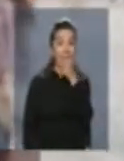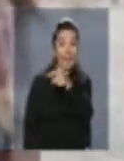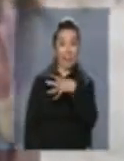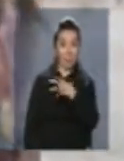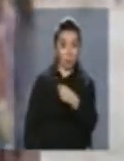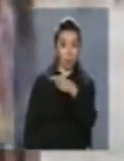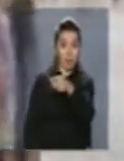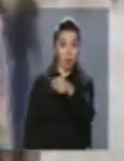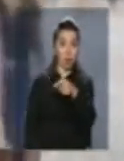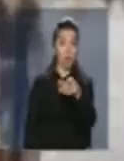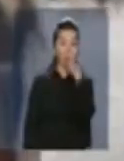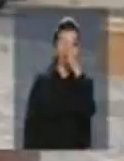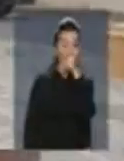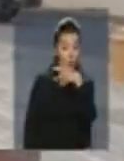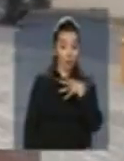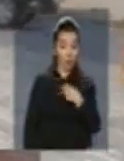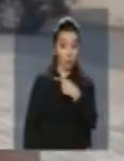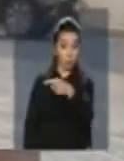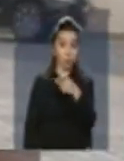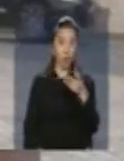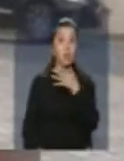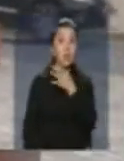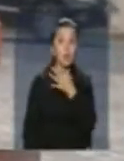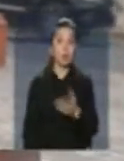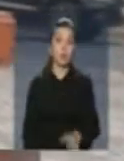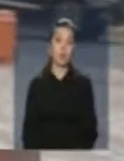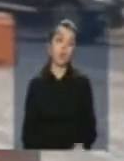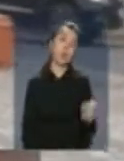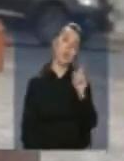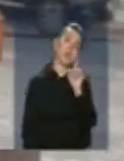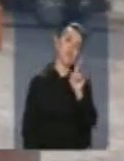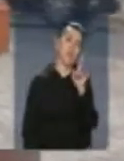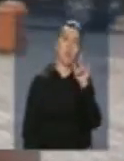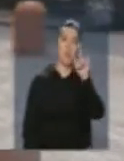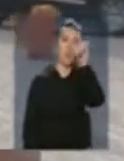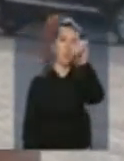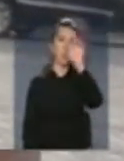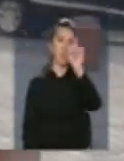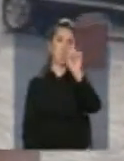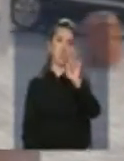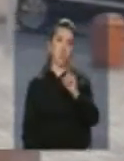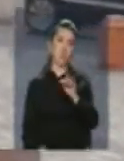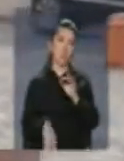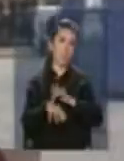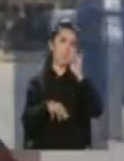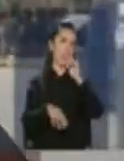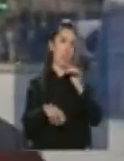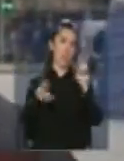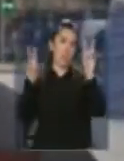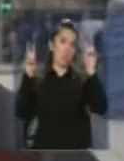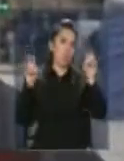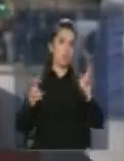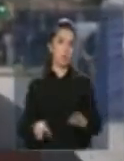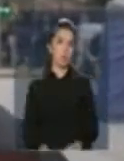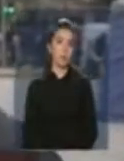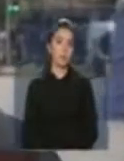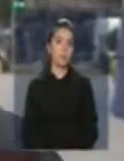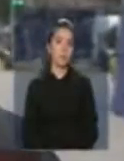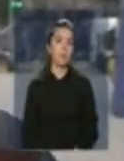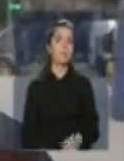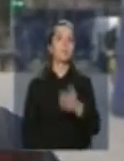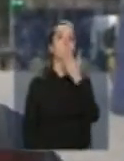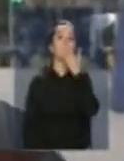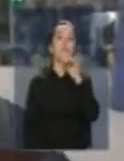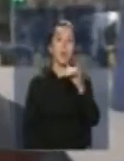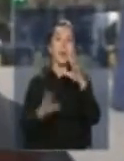redes sociales se van a reír de sus hijos. Y en el supertanque no, porque igual es delicado el tema, ¿no? Que se supone que si una broma en la familia es